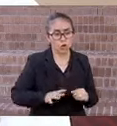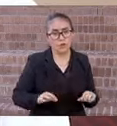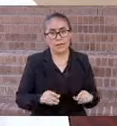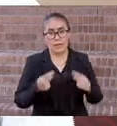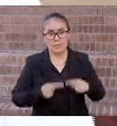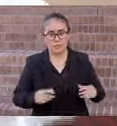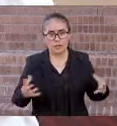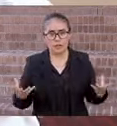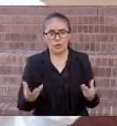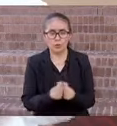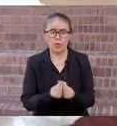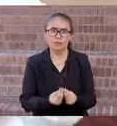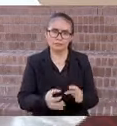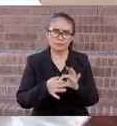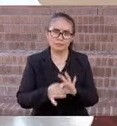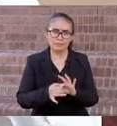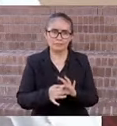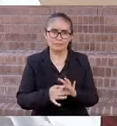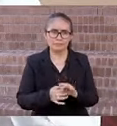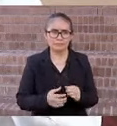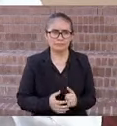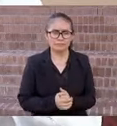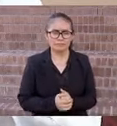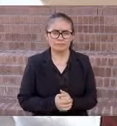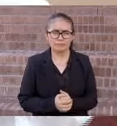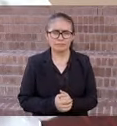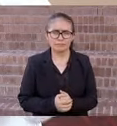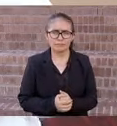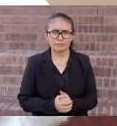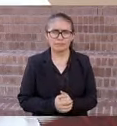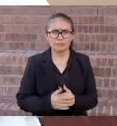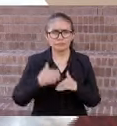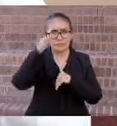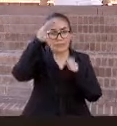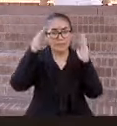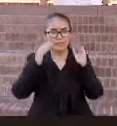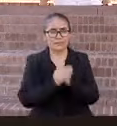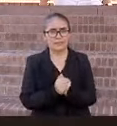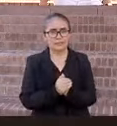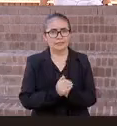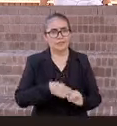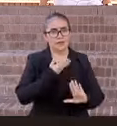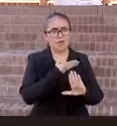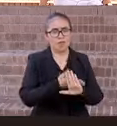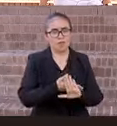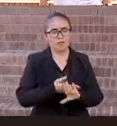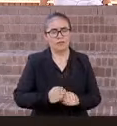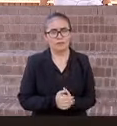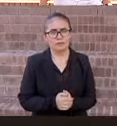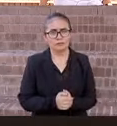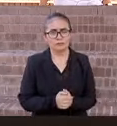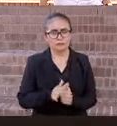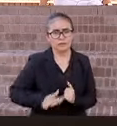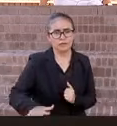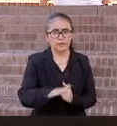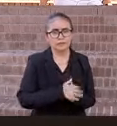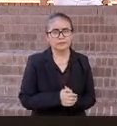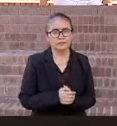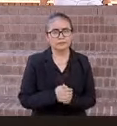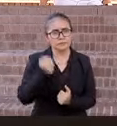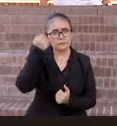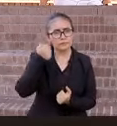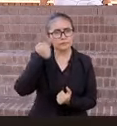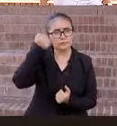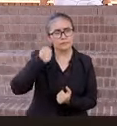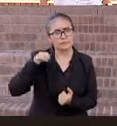un partido conservador que votó en contra de la pensión